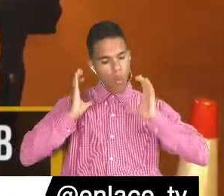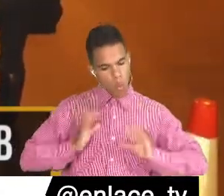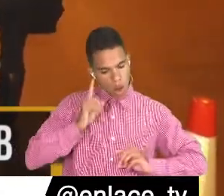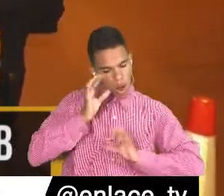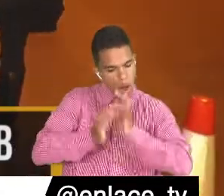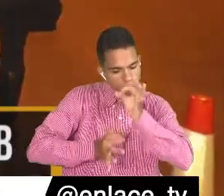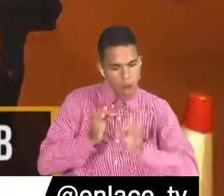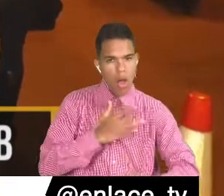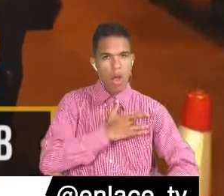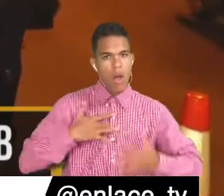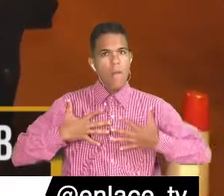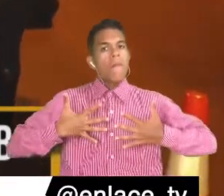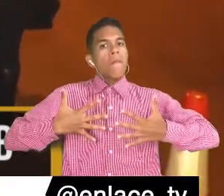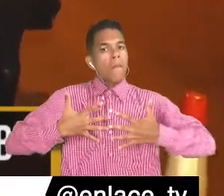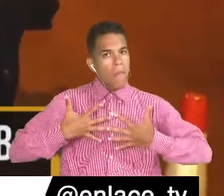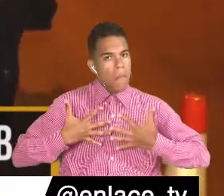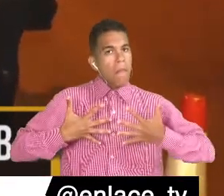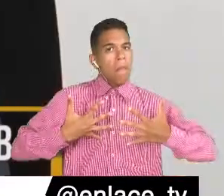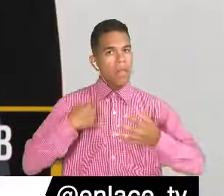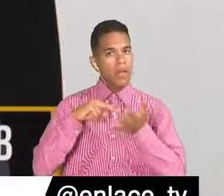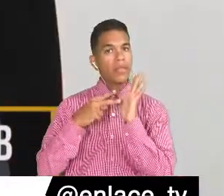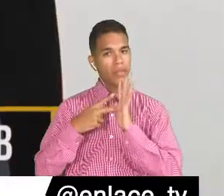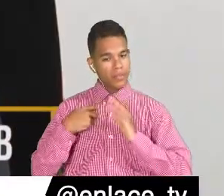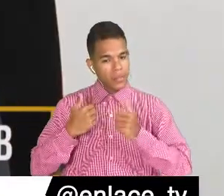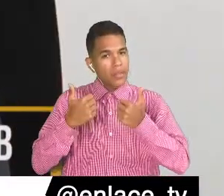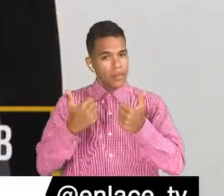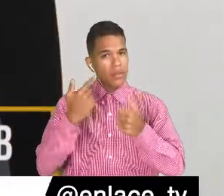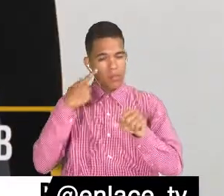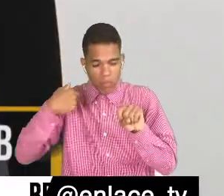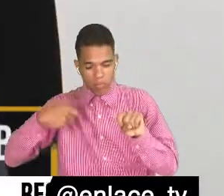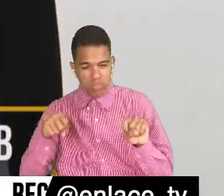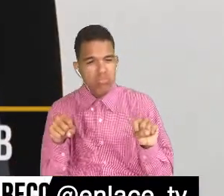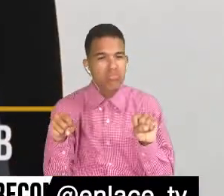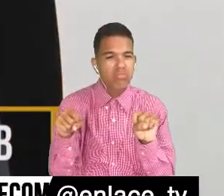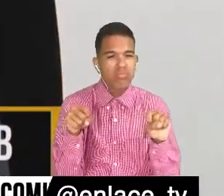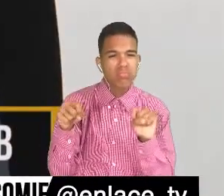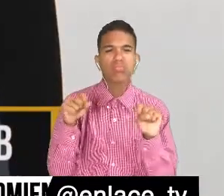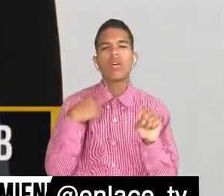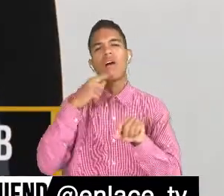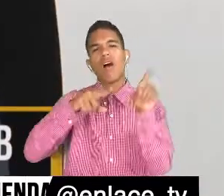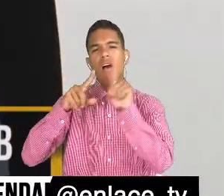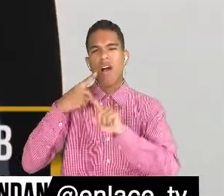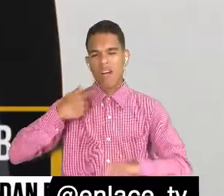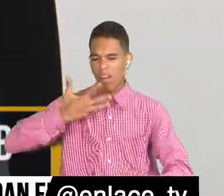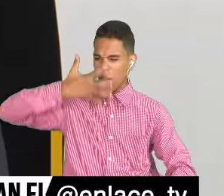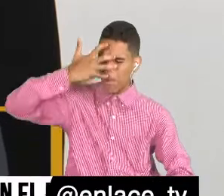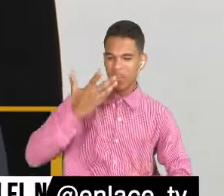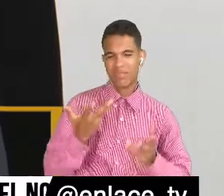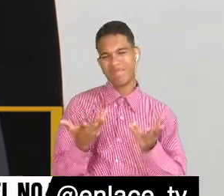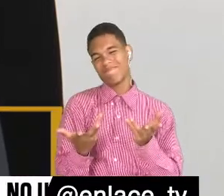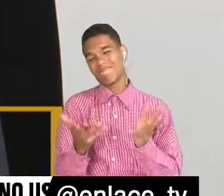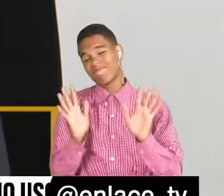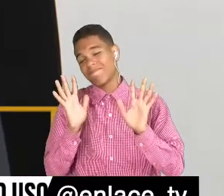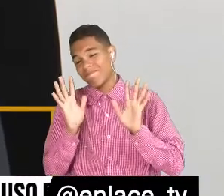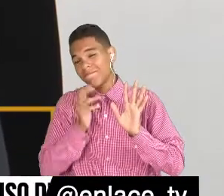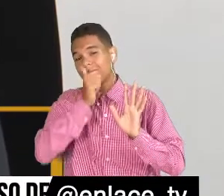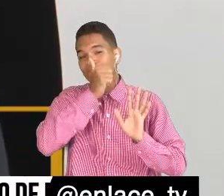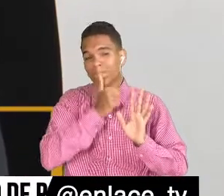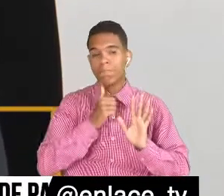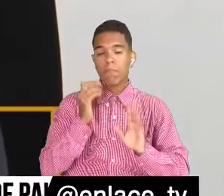nuestros ciudadanos que conducen motocicleta. Sé que es molesto para algunos, pero la medida ha